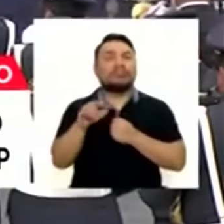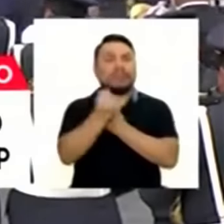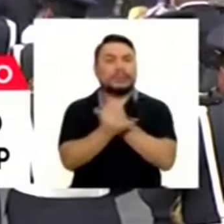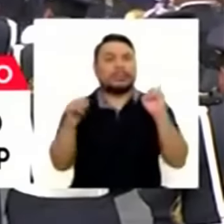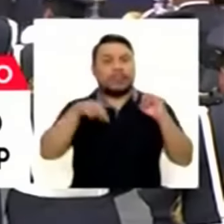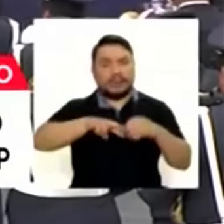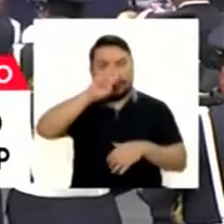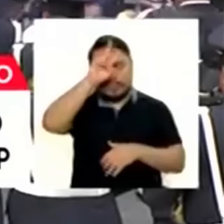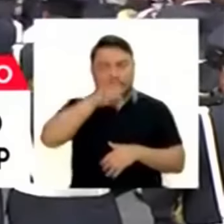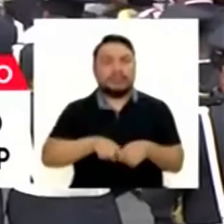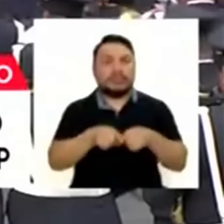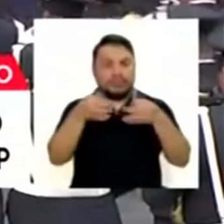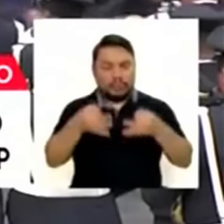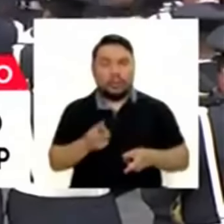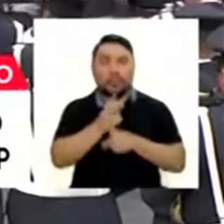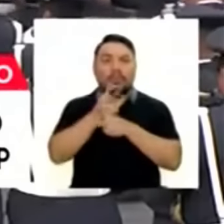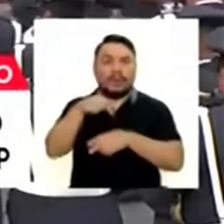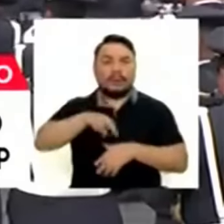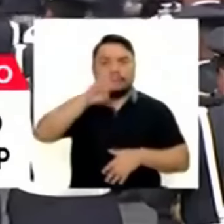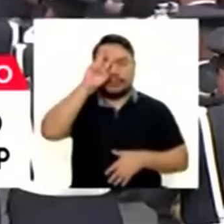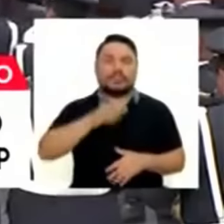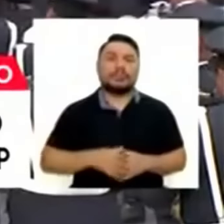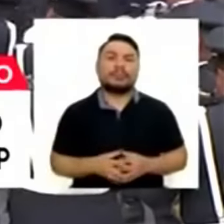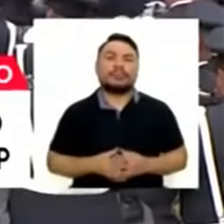o garantizar la seguridad del país.